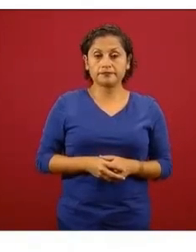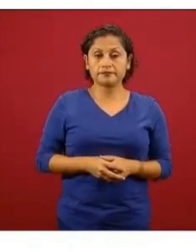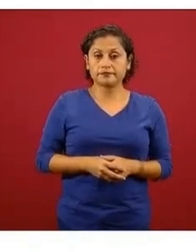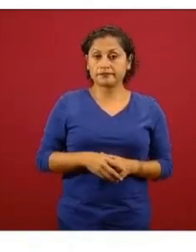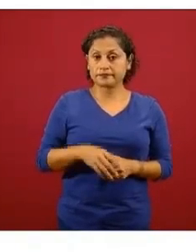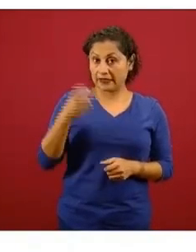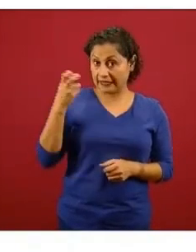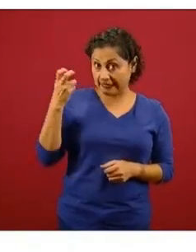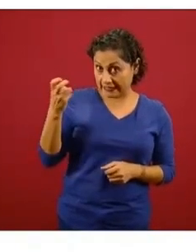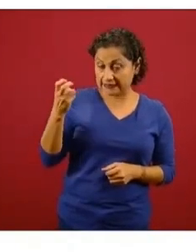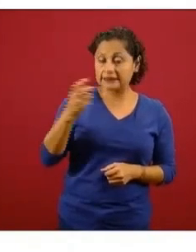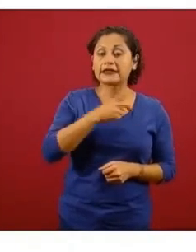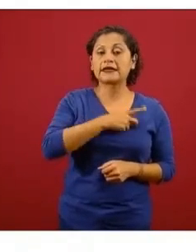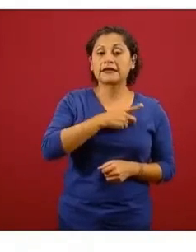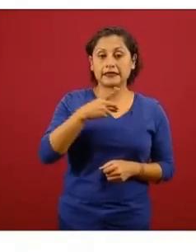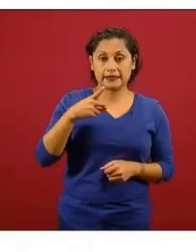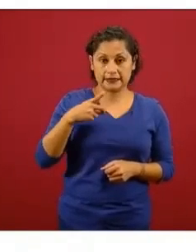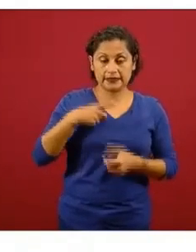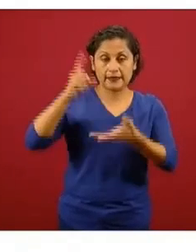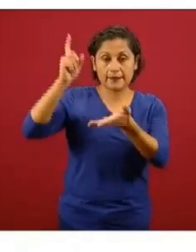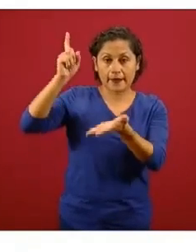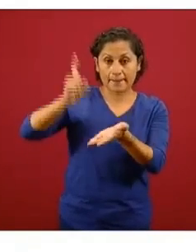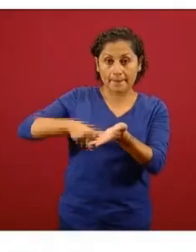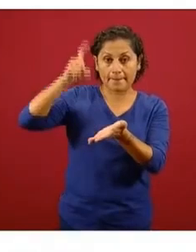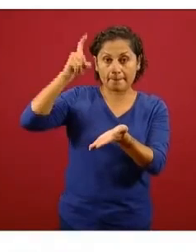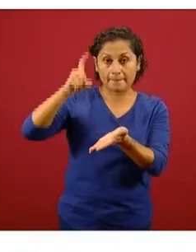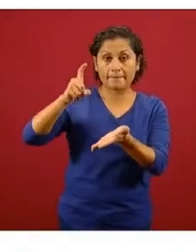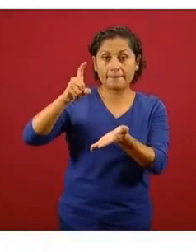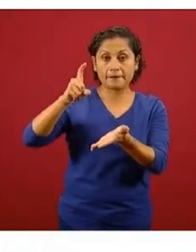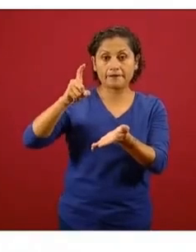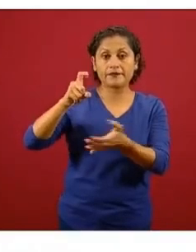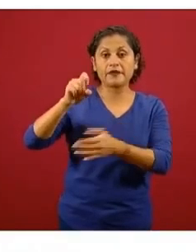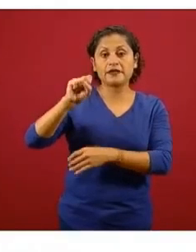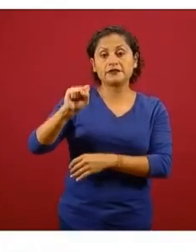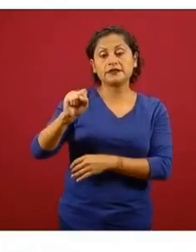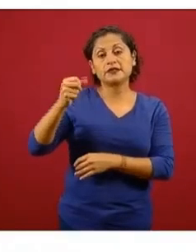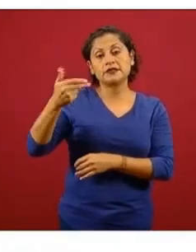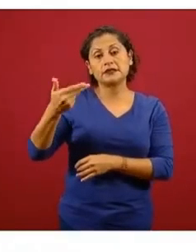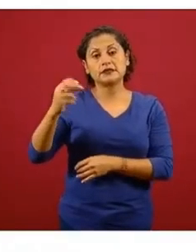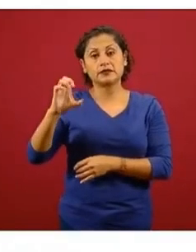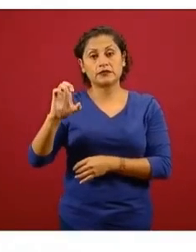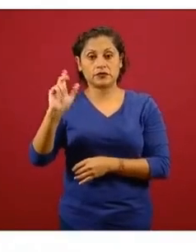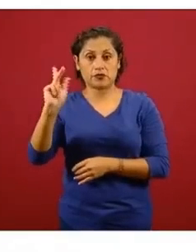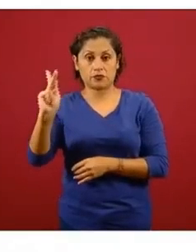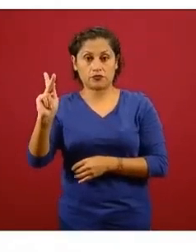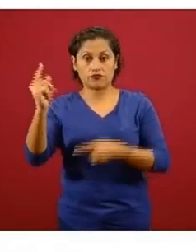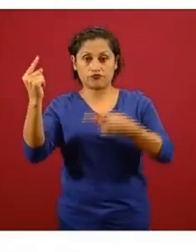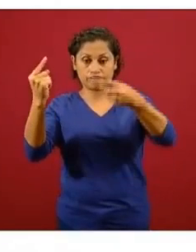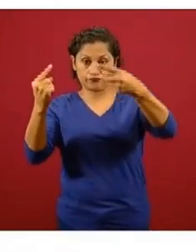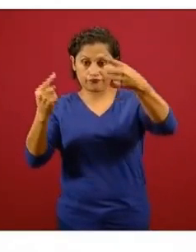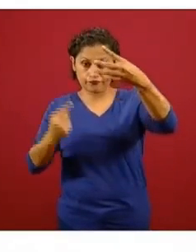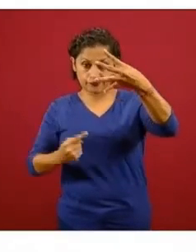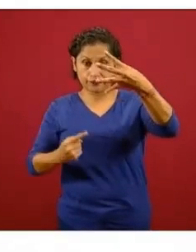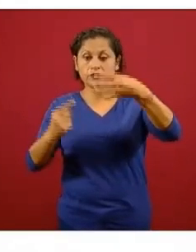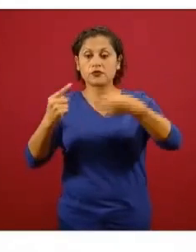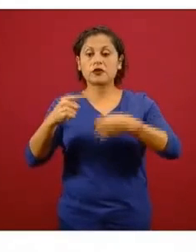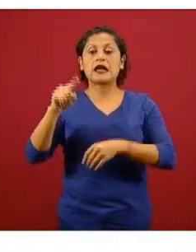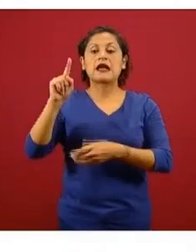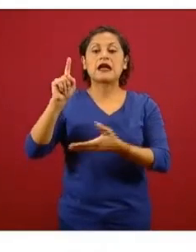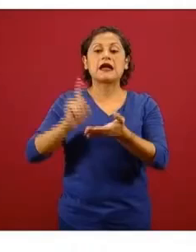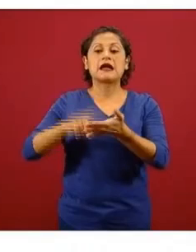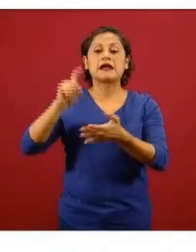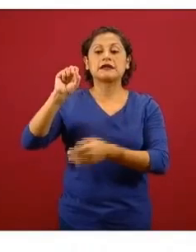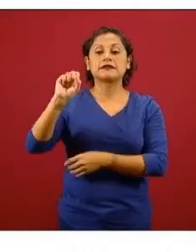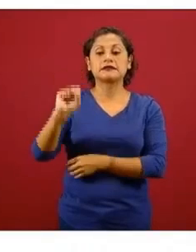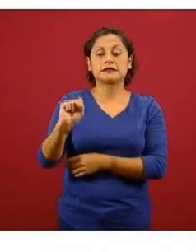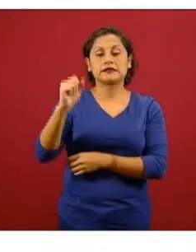que hay que seleccionar que la dependencia es Secretaría de Hacienda y Crédito Público, porque si bien el crédito se otorgó a